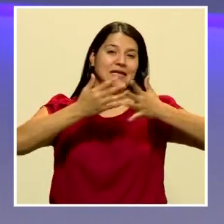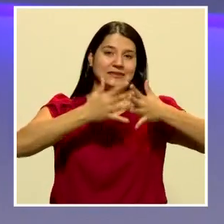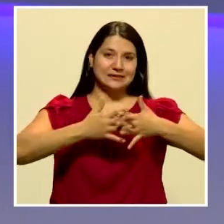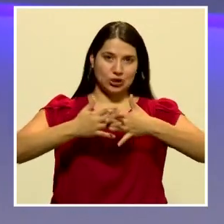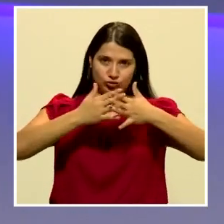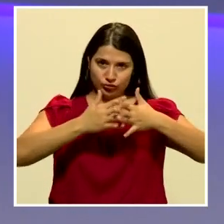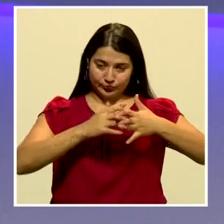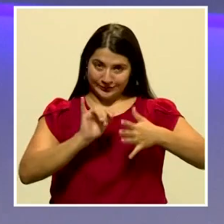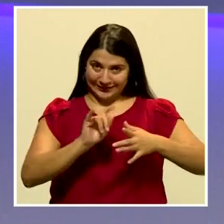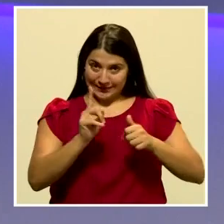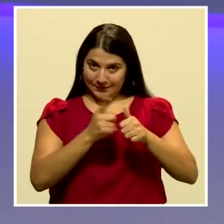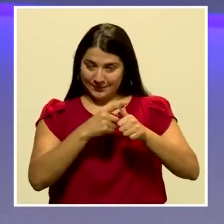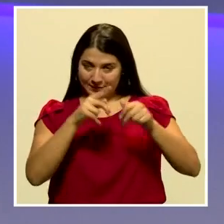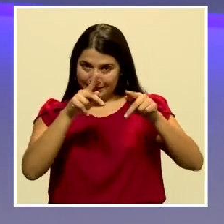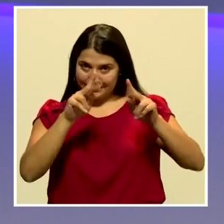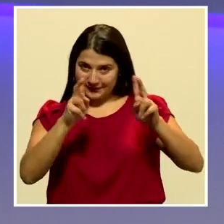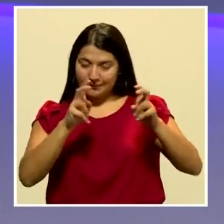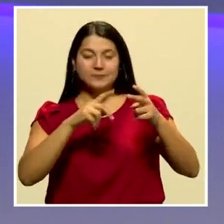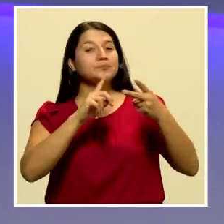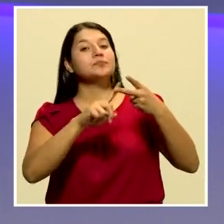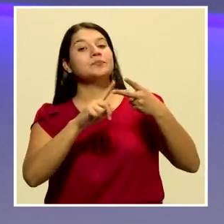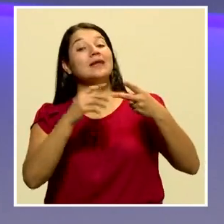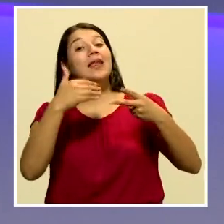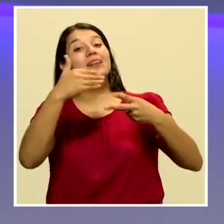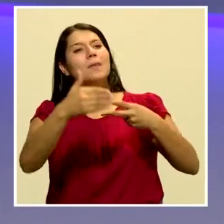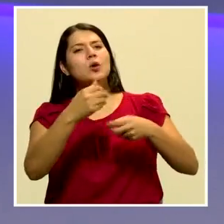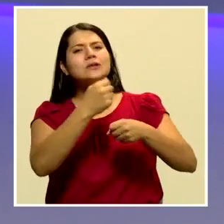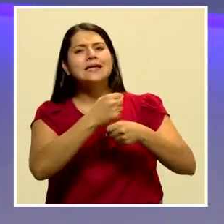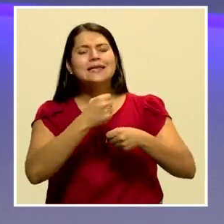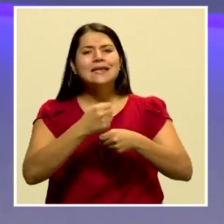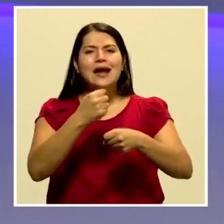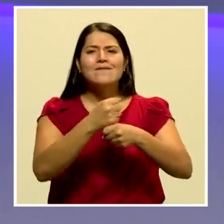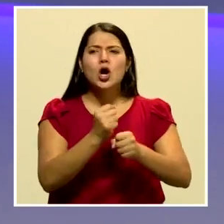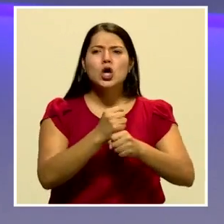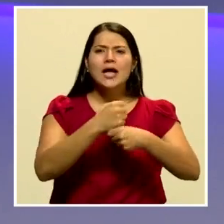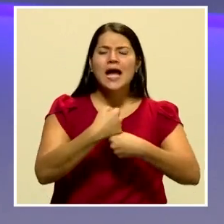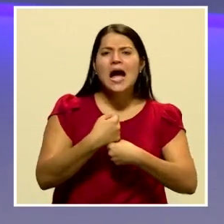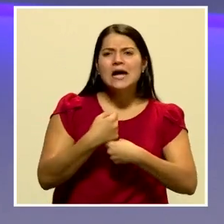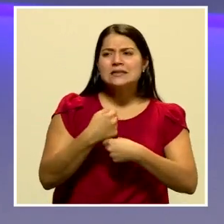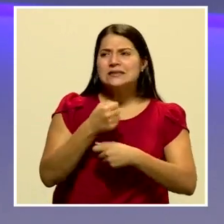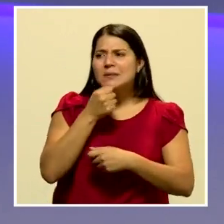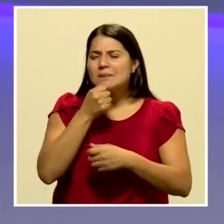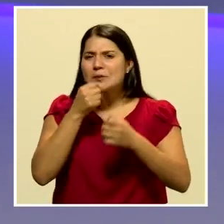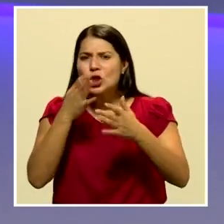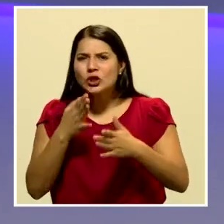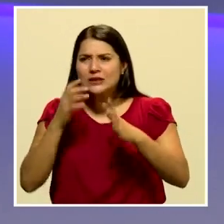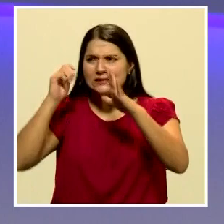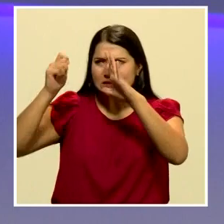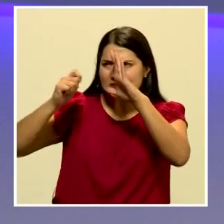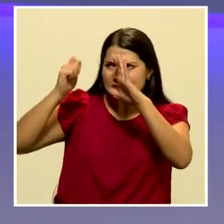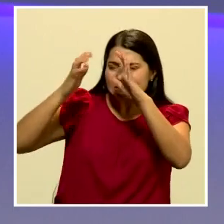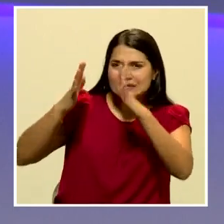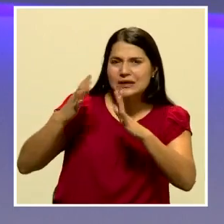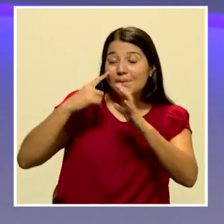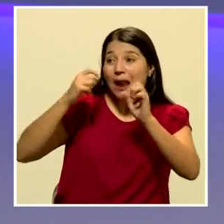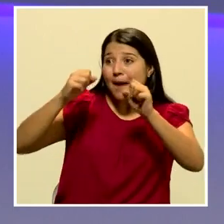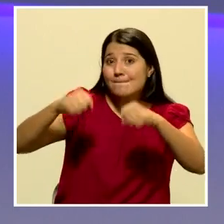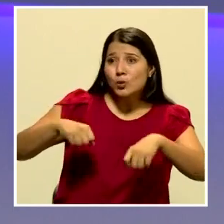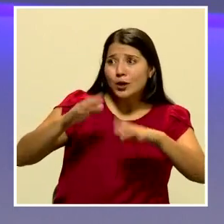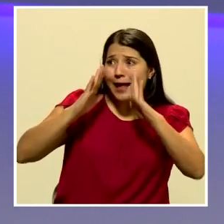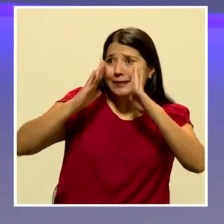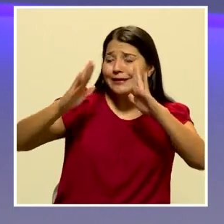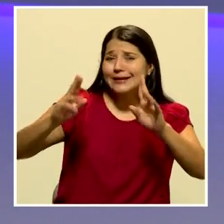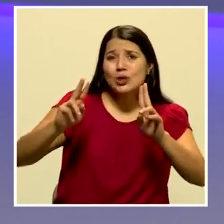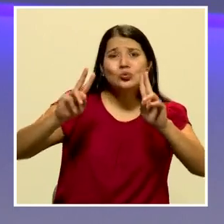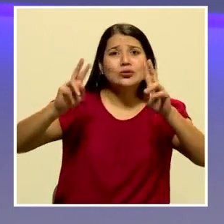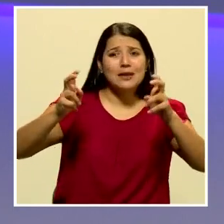reporteros, editores y camarógrafos de distintos países para cubrir un tema que ocurre en todos esos